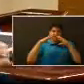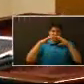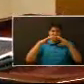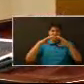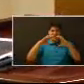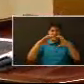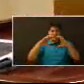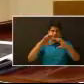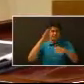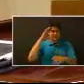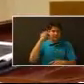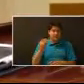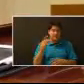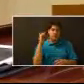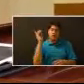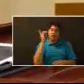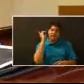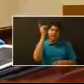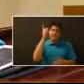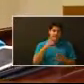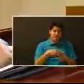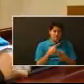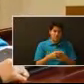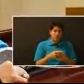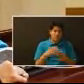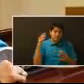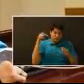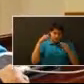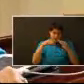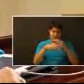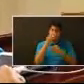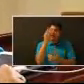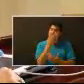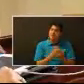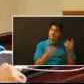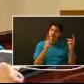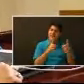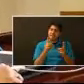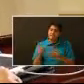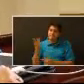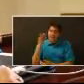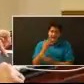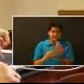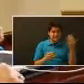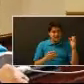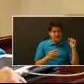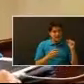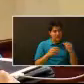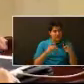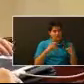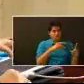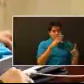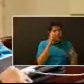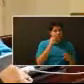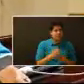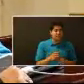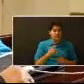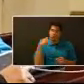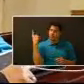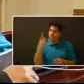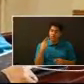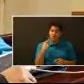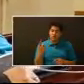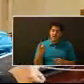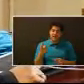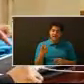Porque David, cuando entró y se fue perseguido, imagínense todo lo que dicen del el concepto y cómo era